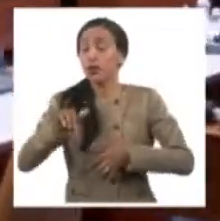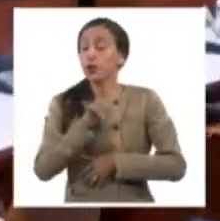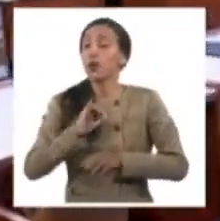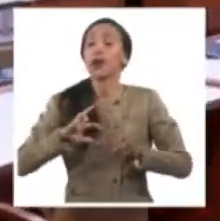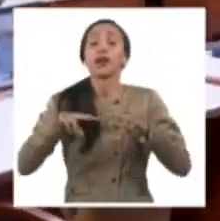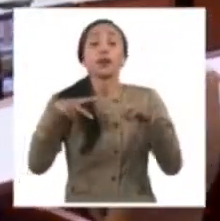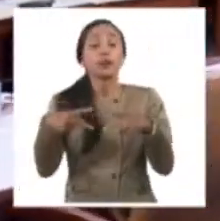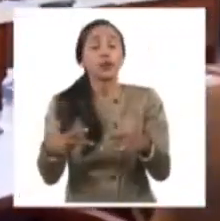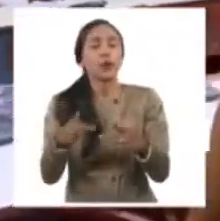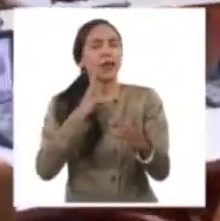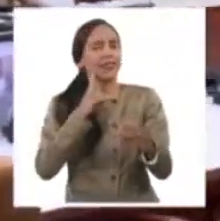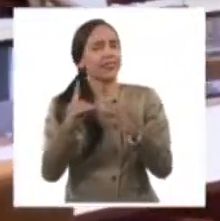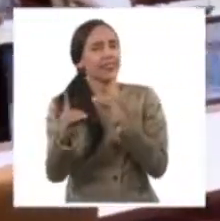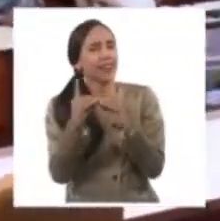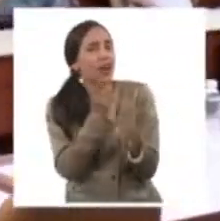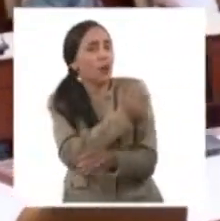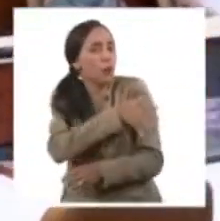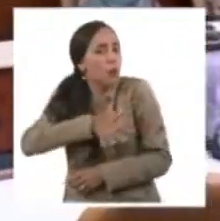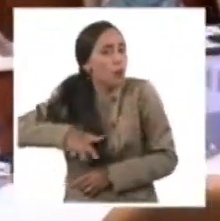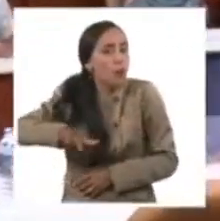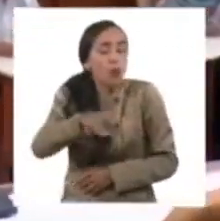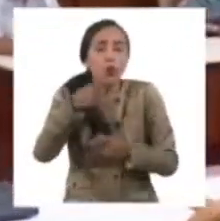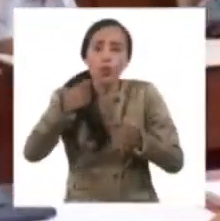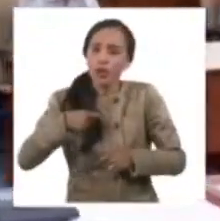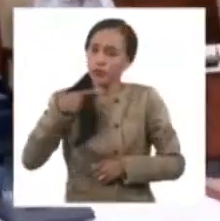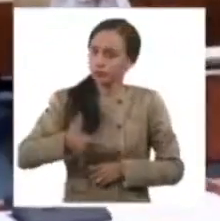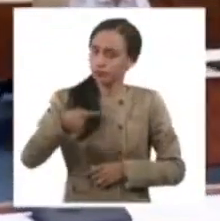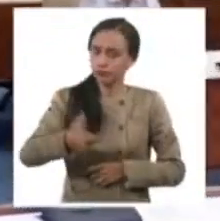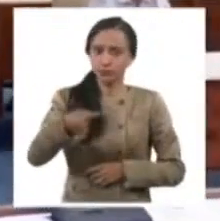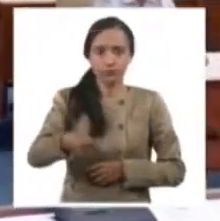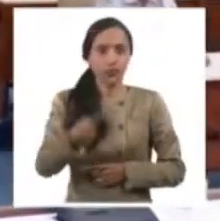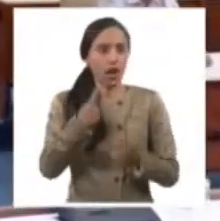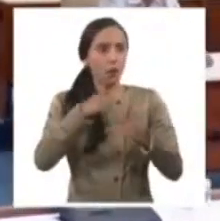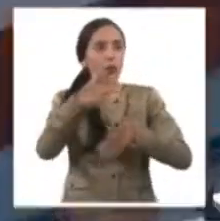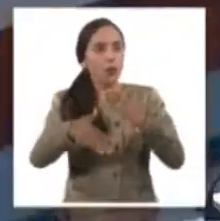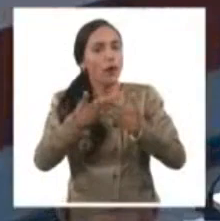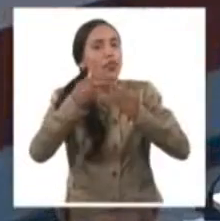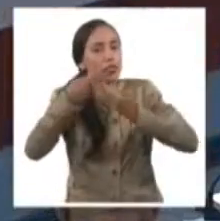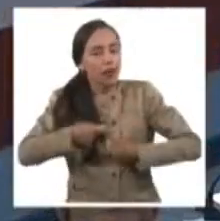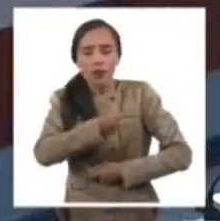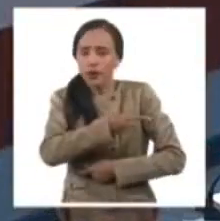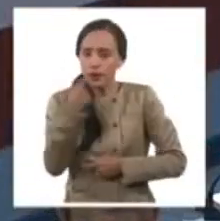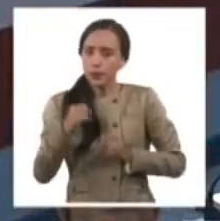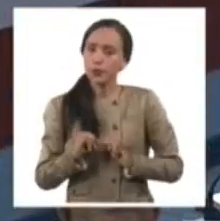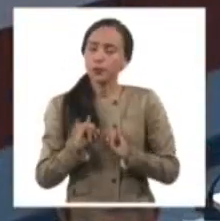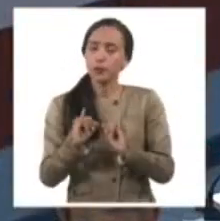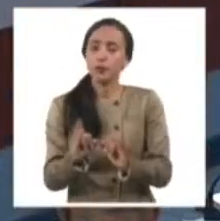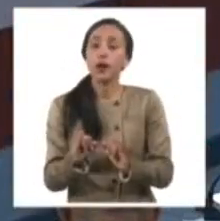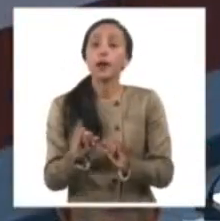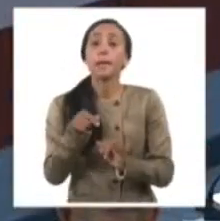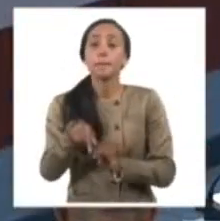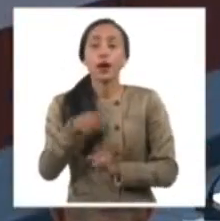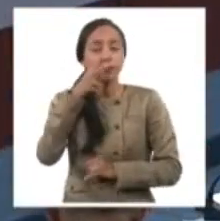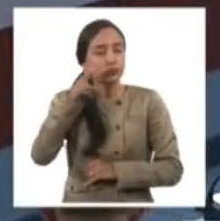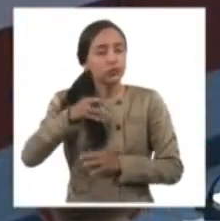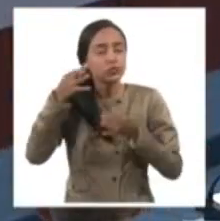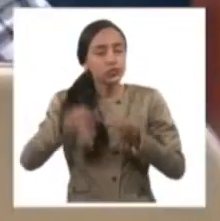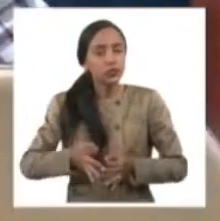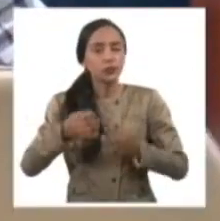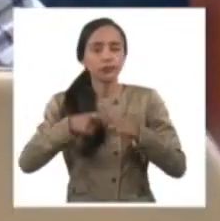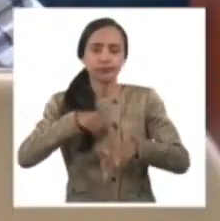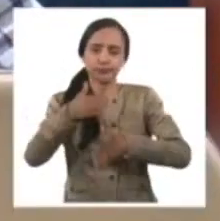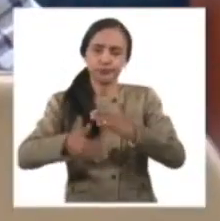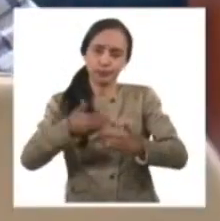en que ese diálogo social tiene que ser permanente ante cada problemática para buscar siempre soluciones colectivas en función